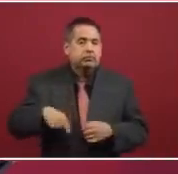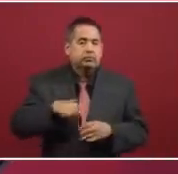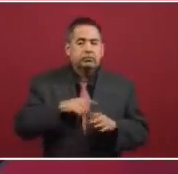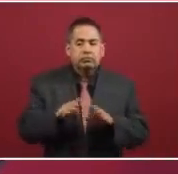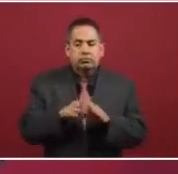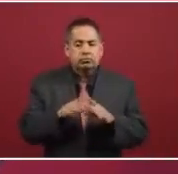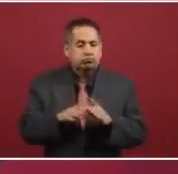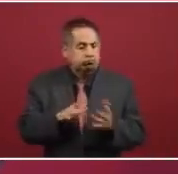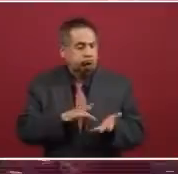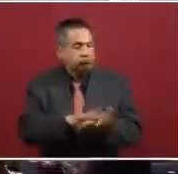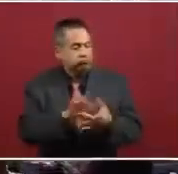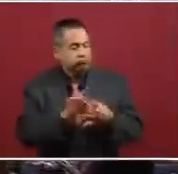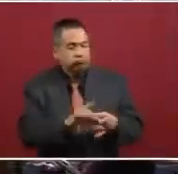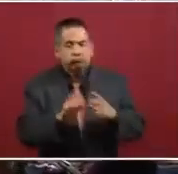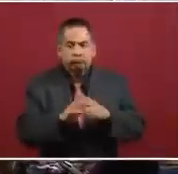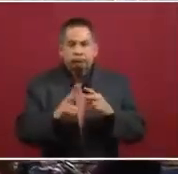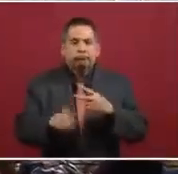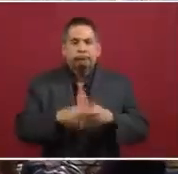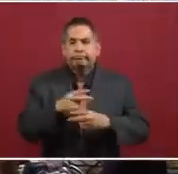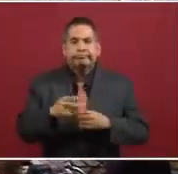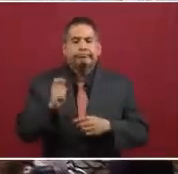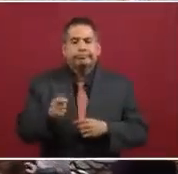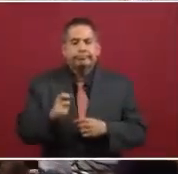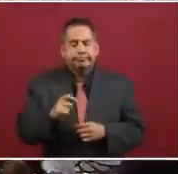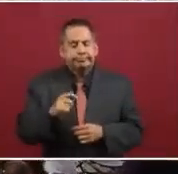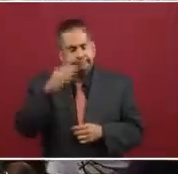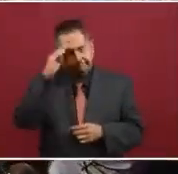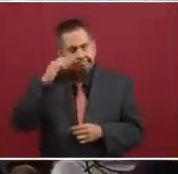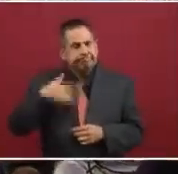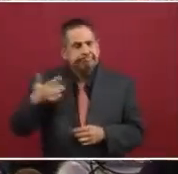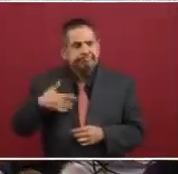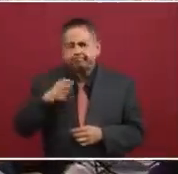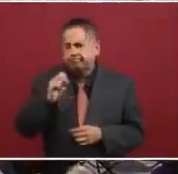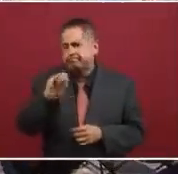a sostener que vamos a disminuir